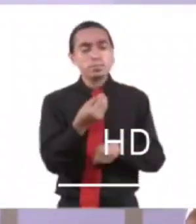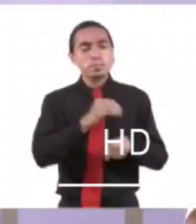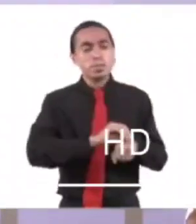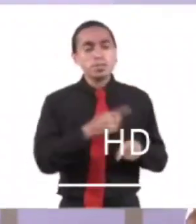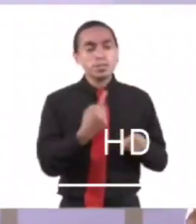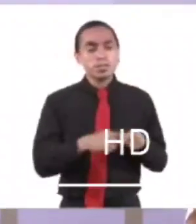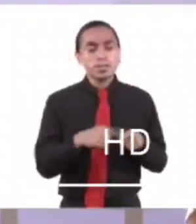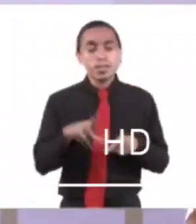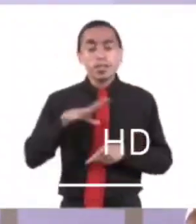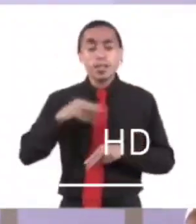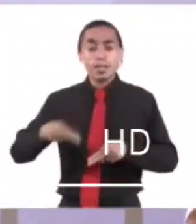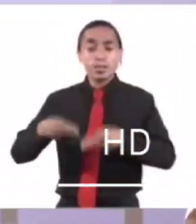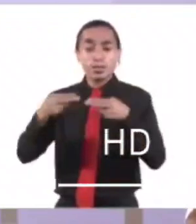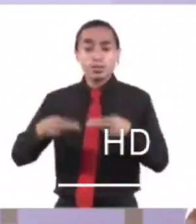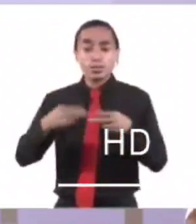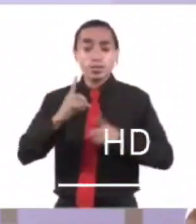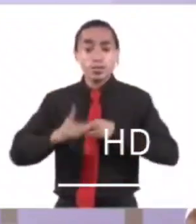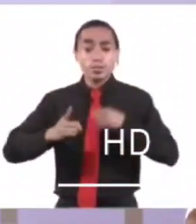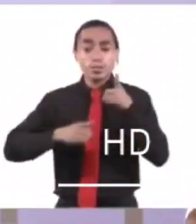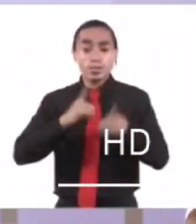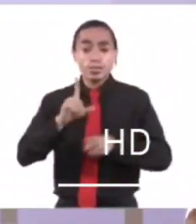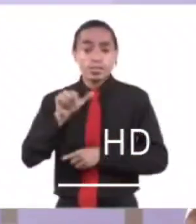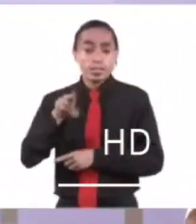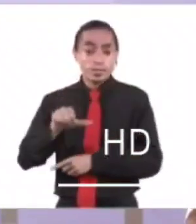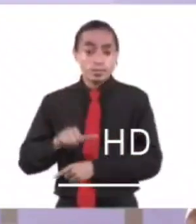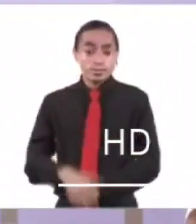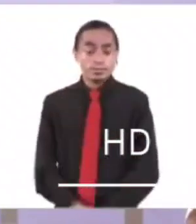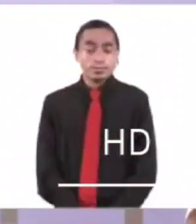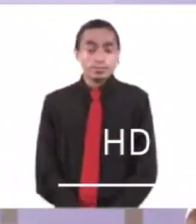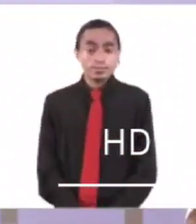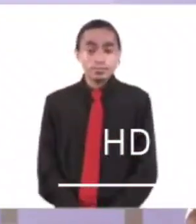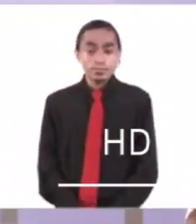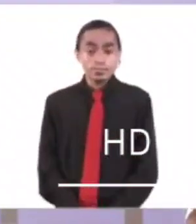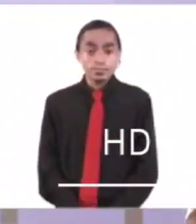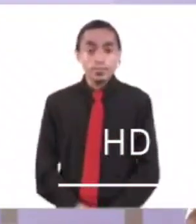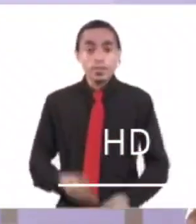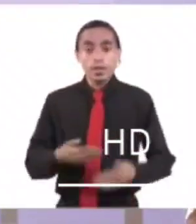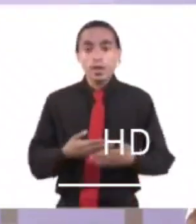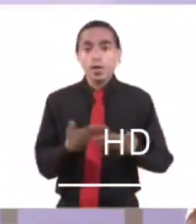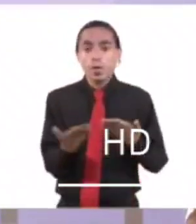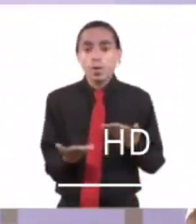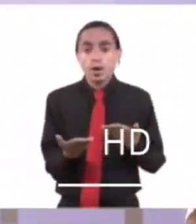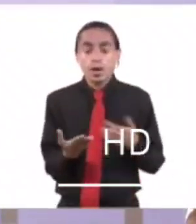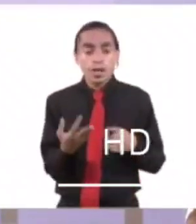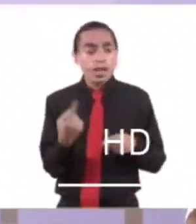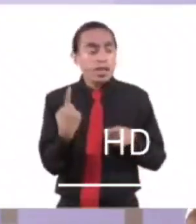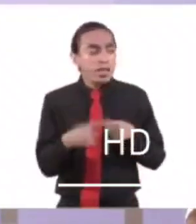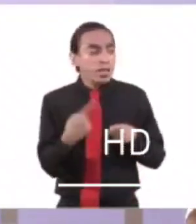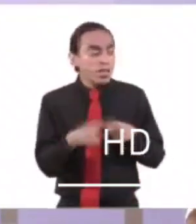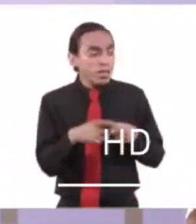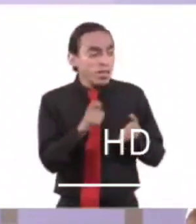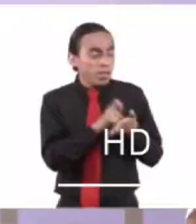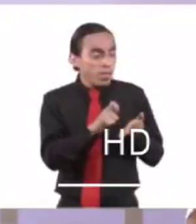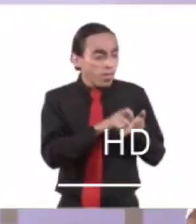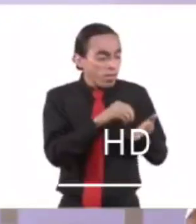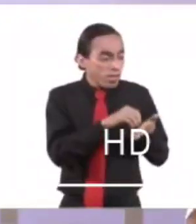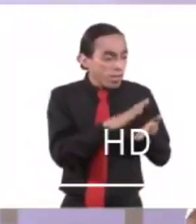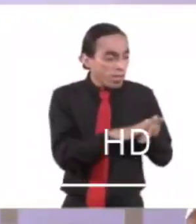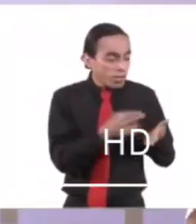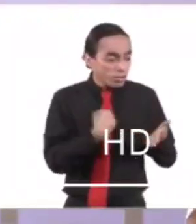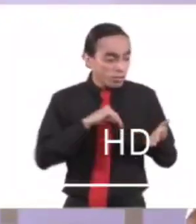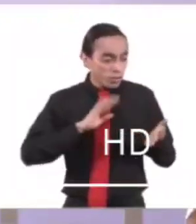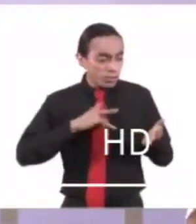El Comercio, Deportes Lama. Y ahora, ¿quién documentará nuestro optimismo? Quiso saber la